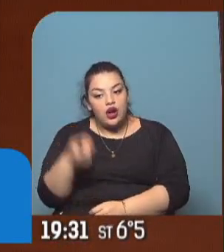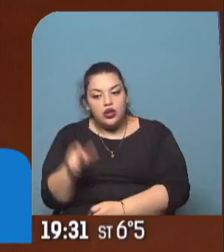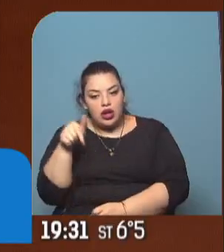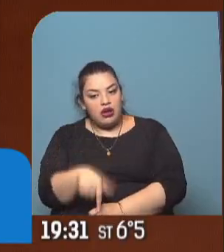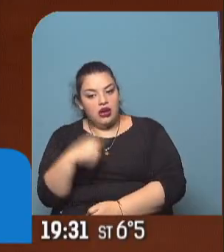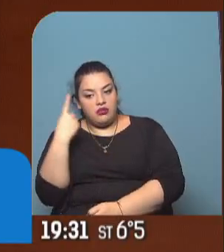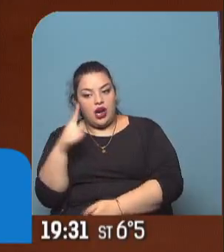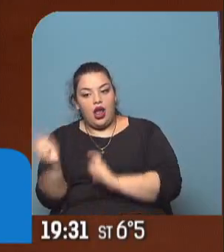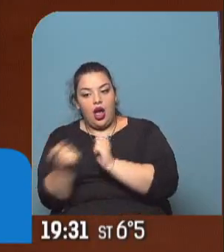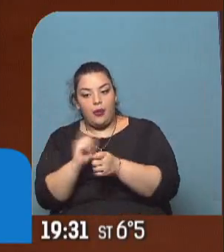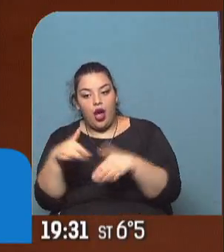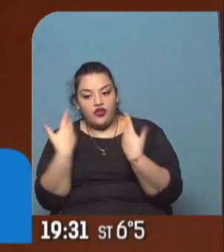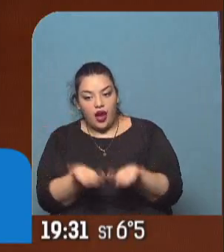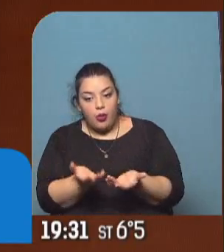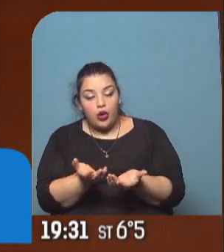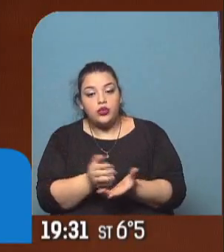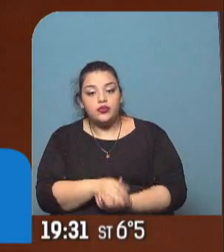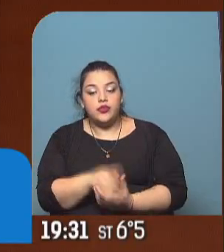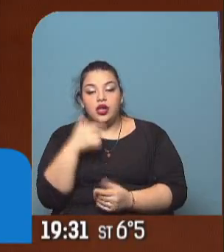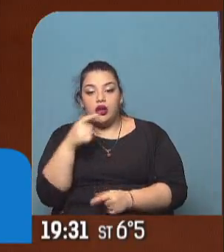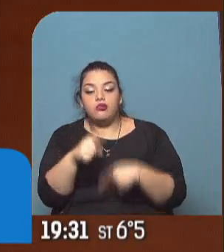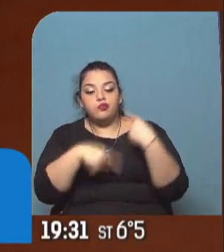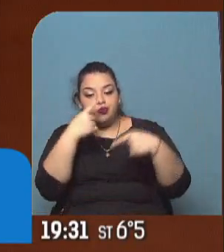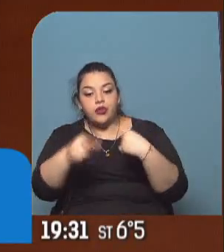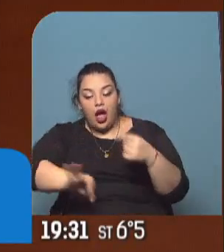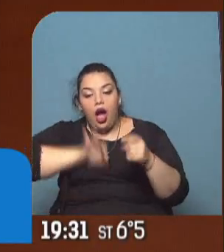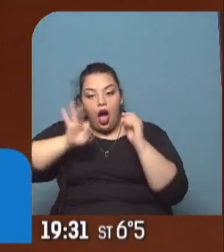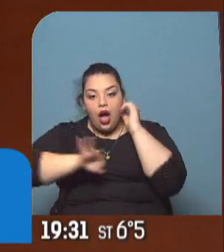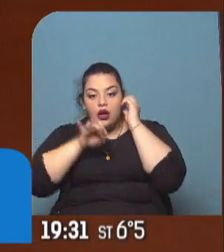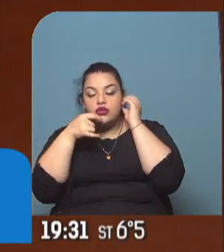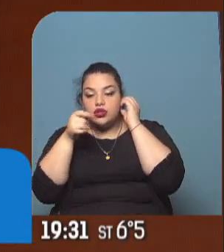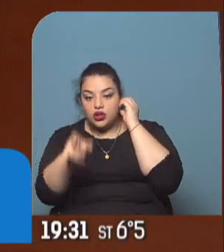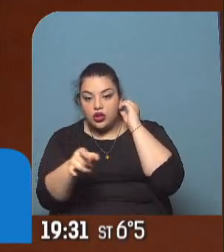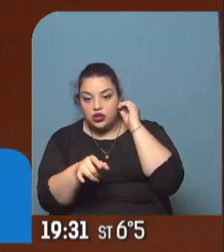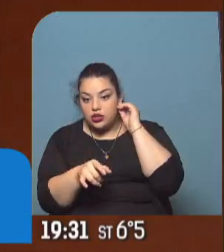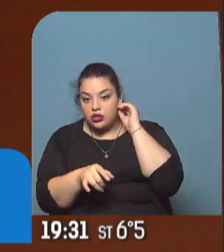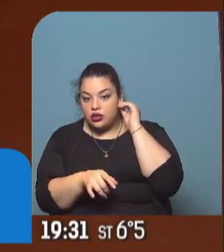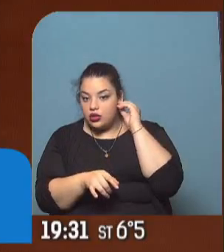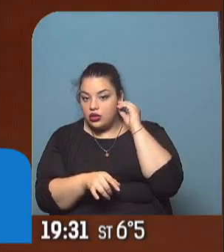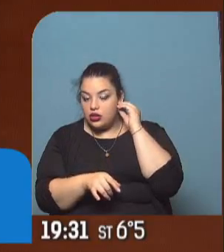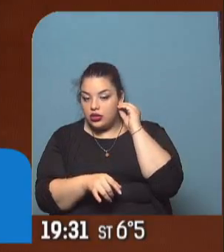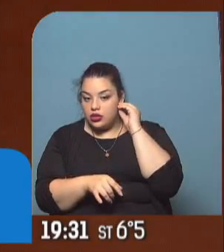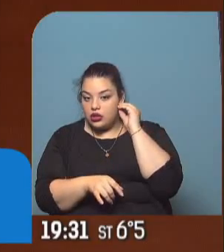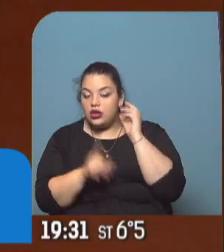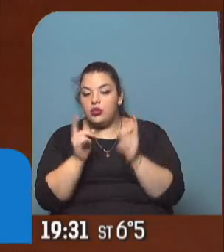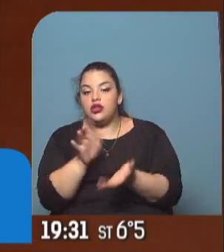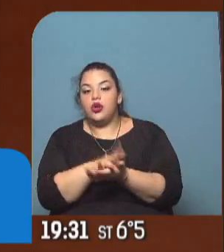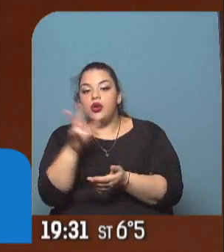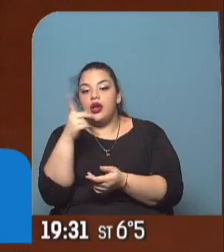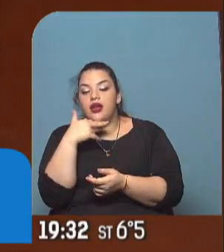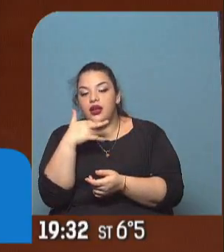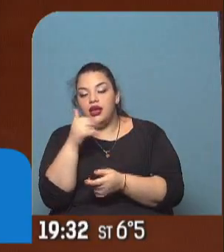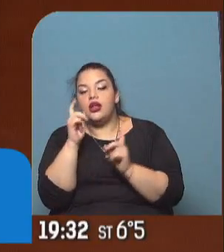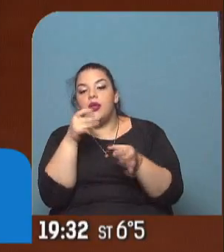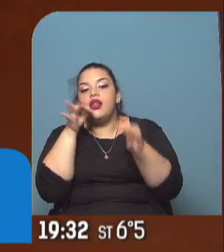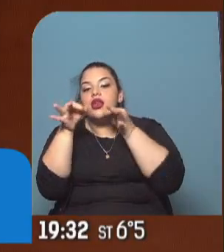simplemente plantear una posición personal y que a lo largo de los años, y también digo esto que nosotros decimos la revolución de las hijas, también en relación a los diálogos que ella